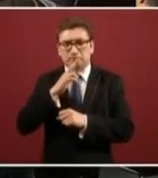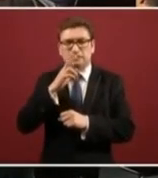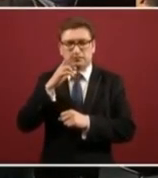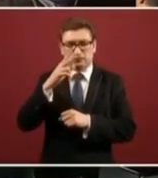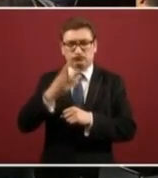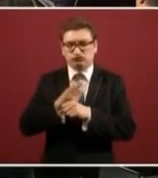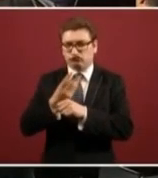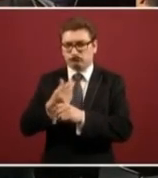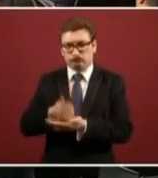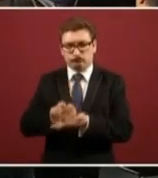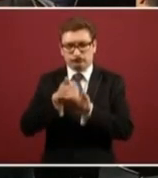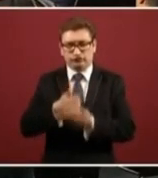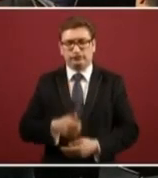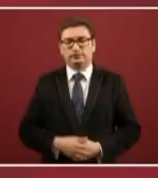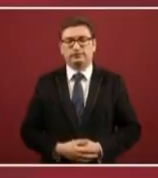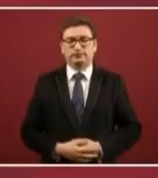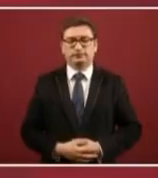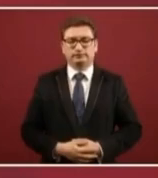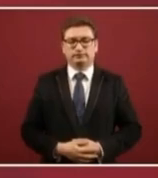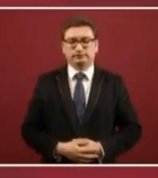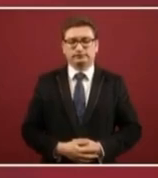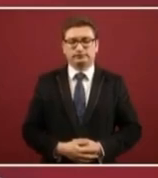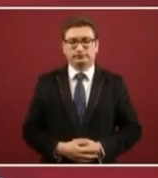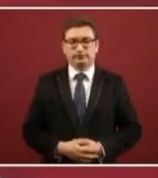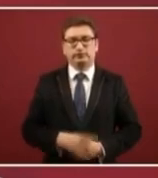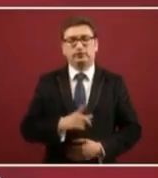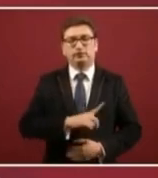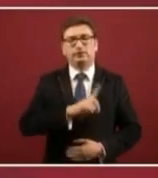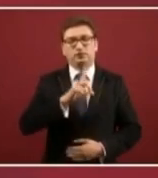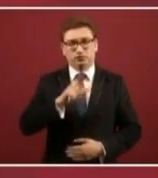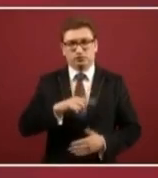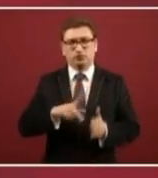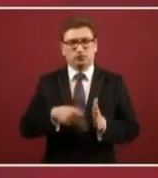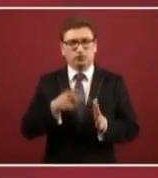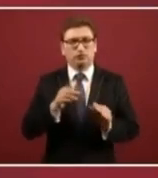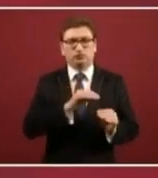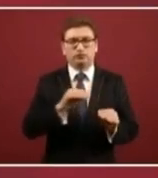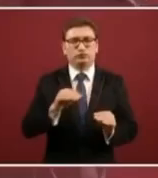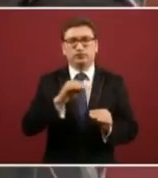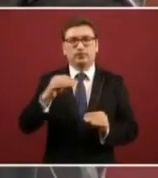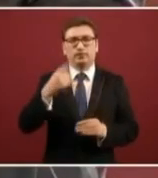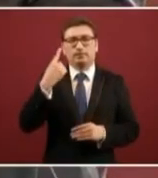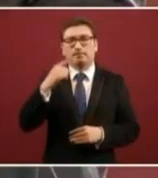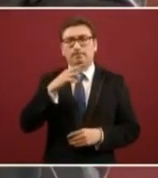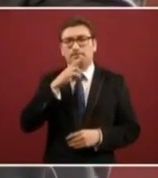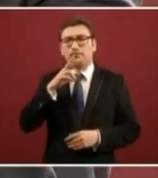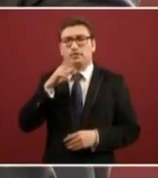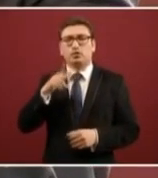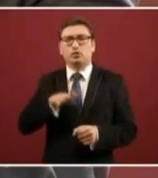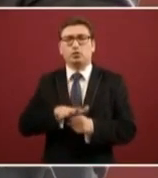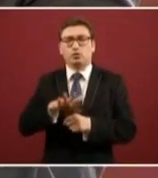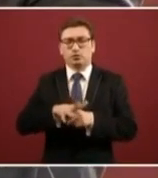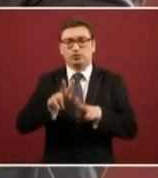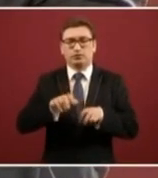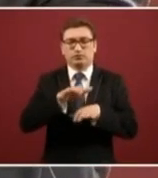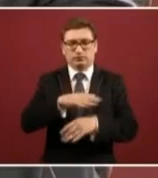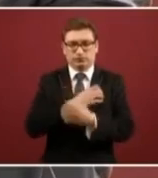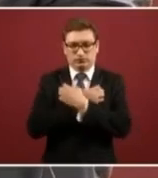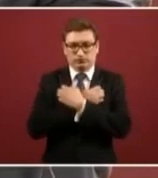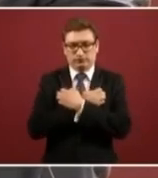pronto vamos a iniciar una gira para mejorar los servicios